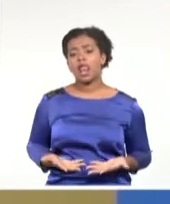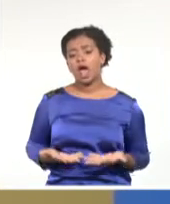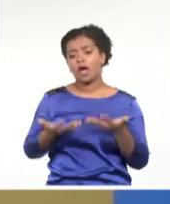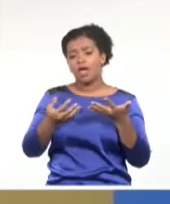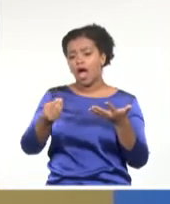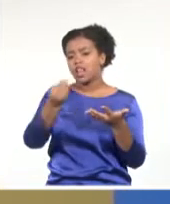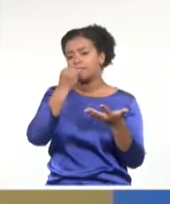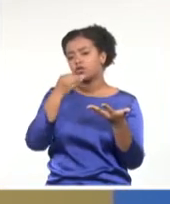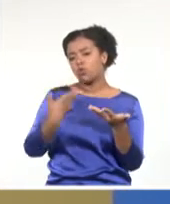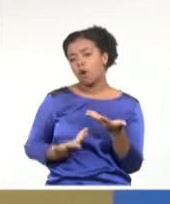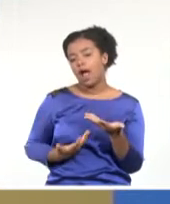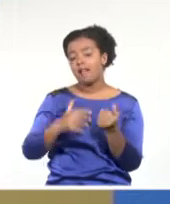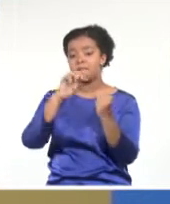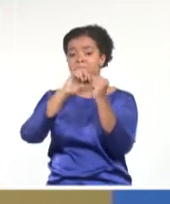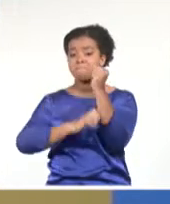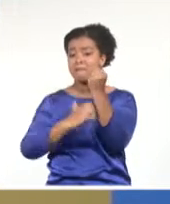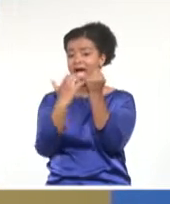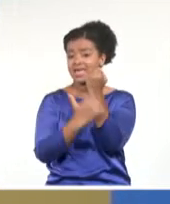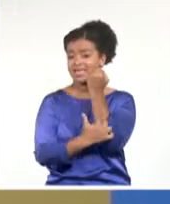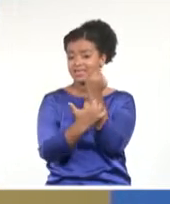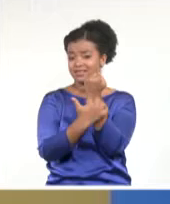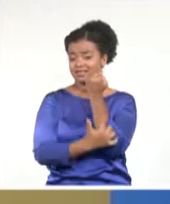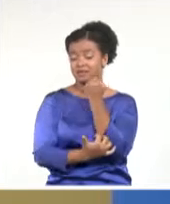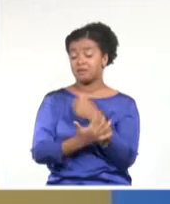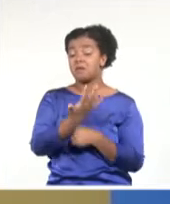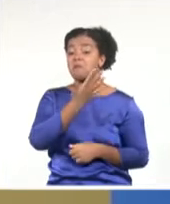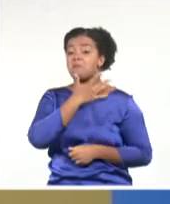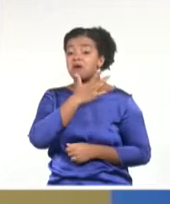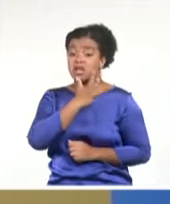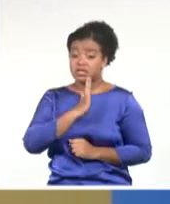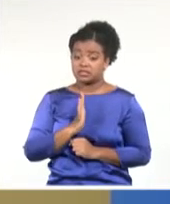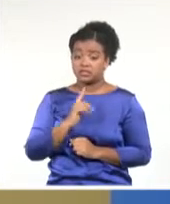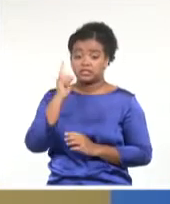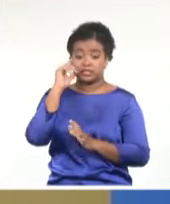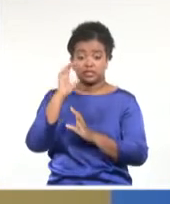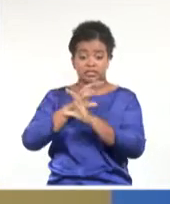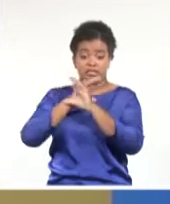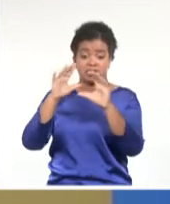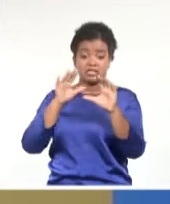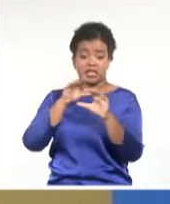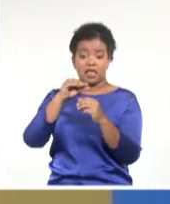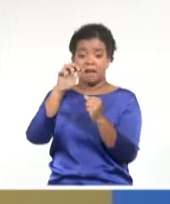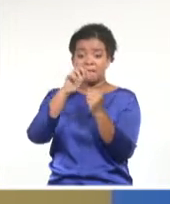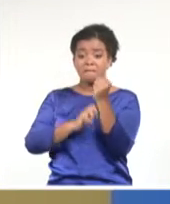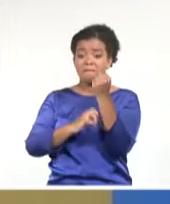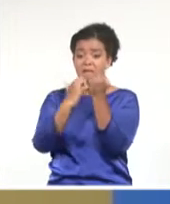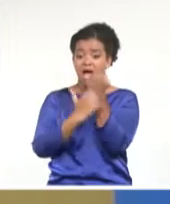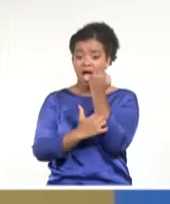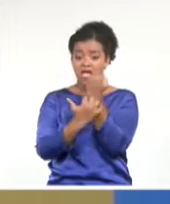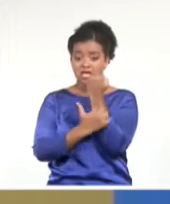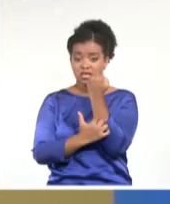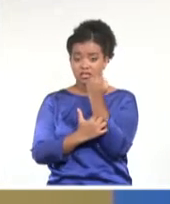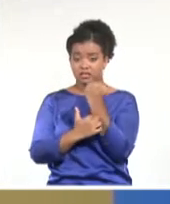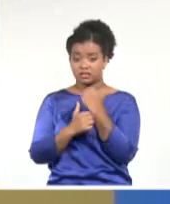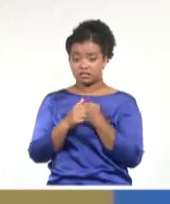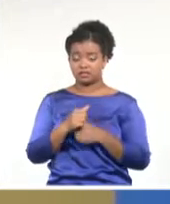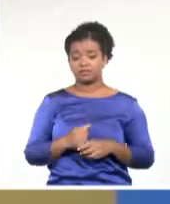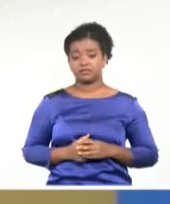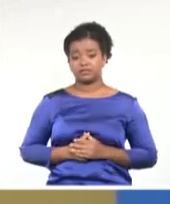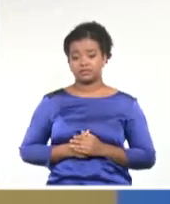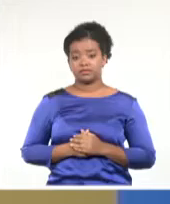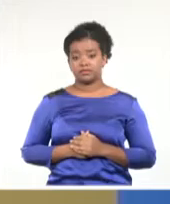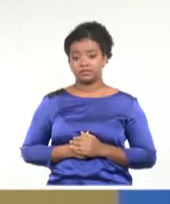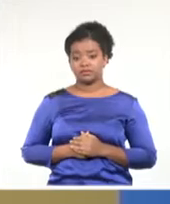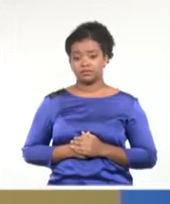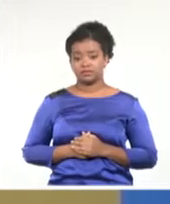maíz, cuando al parecer, según la ciencia, el maíz fue descubierto por el ser humano en las